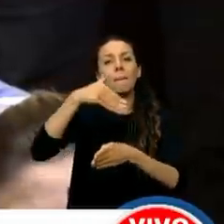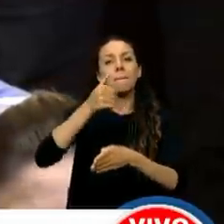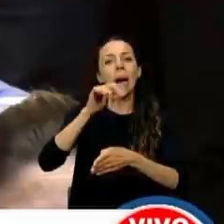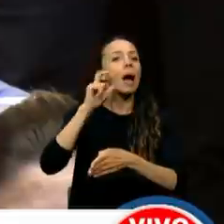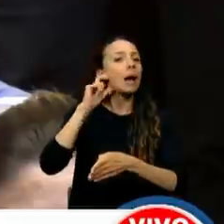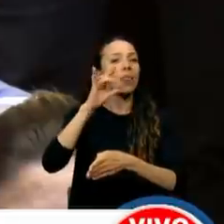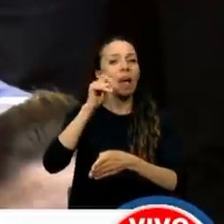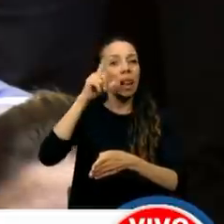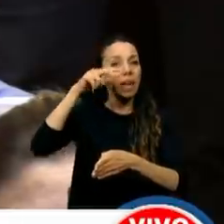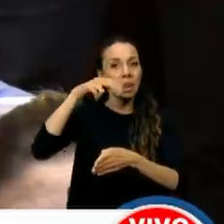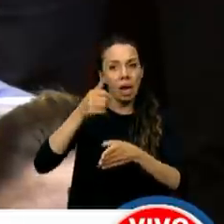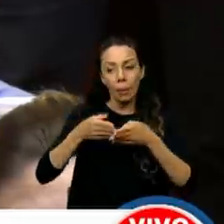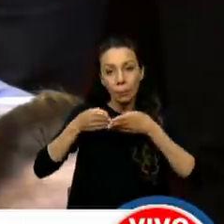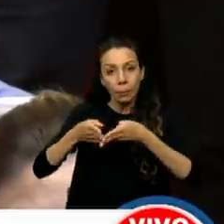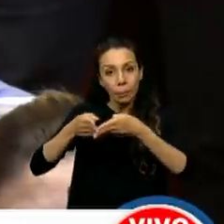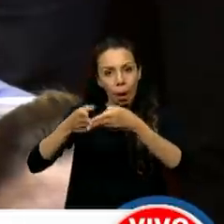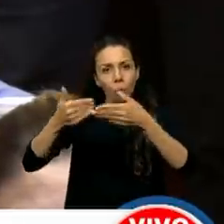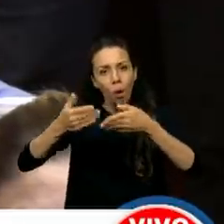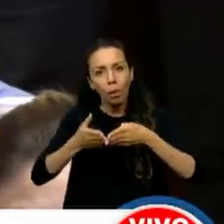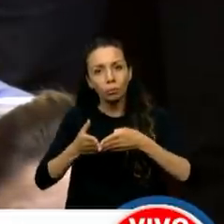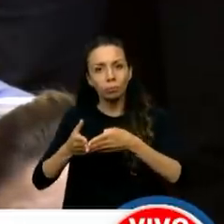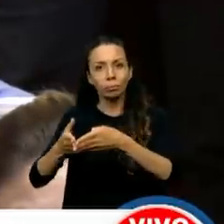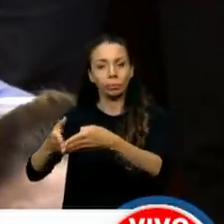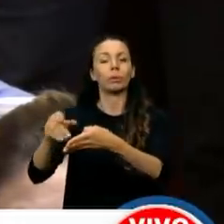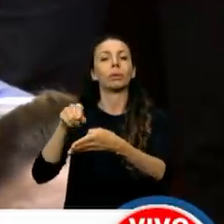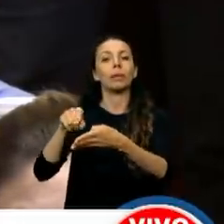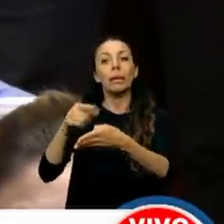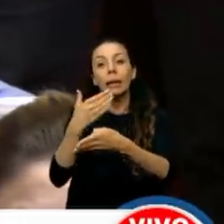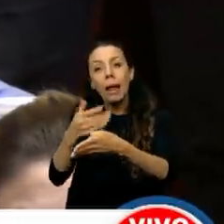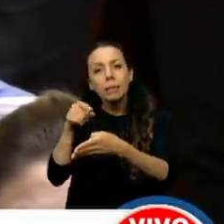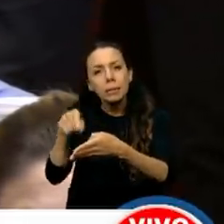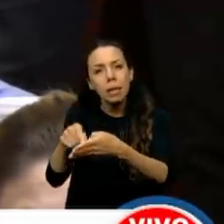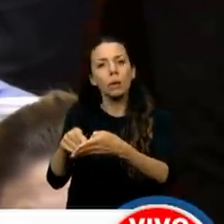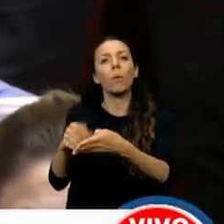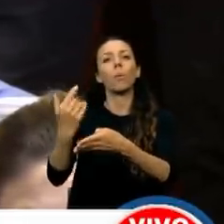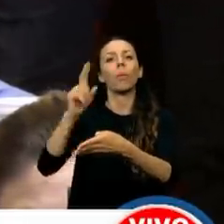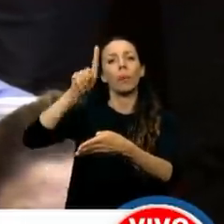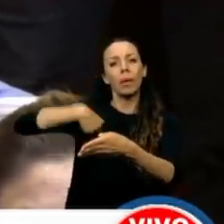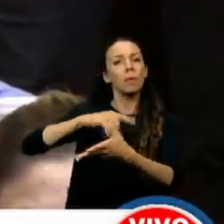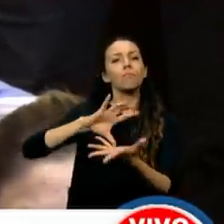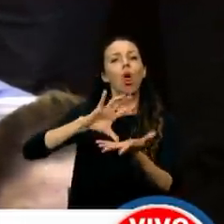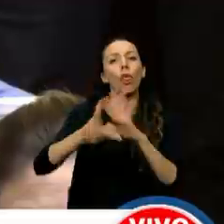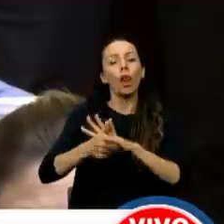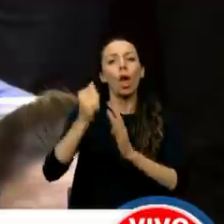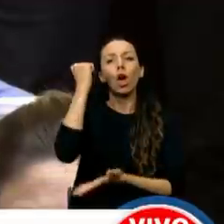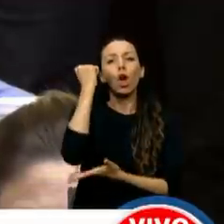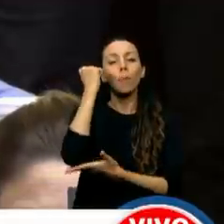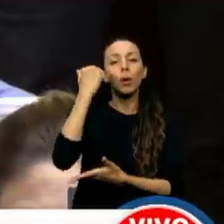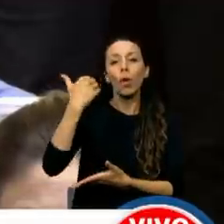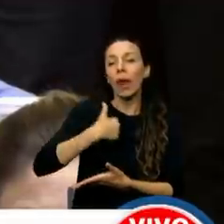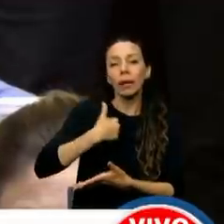magdalena que crea me considero con mucha humildad que puede cambiar el modelo económico nacional aquí todos han hablado